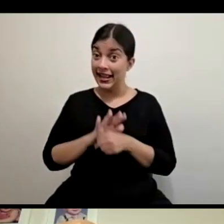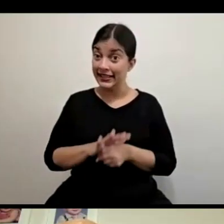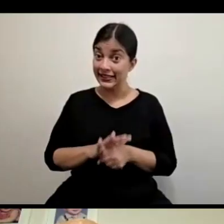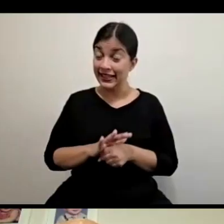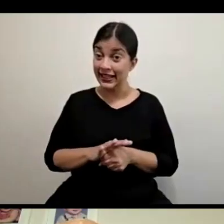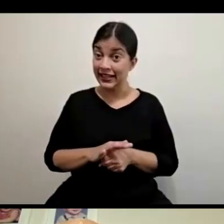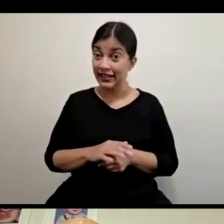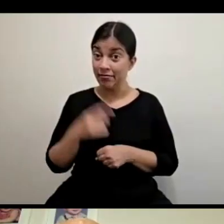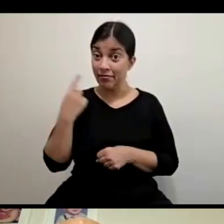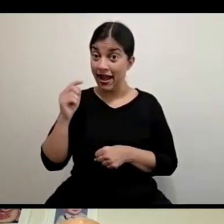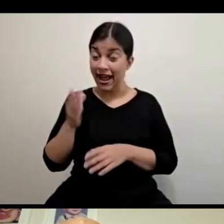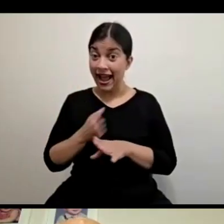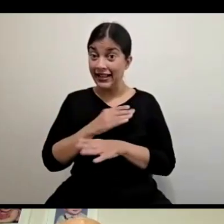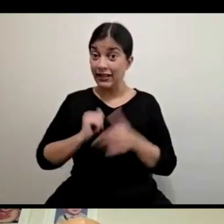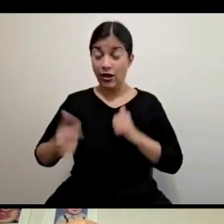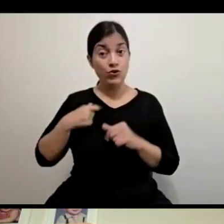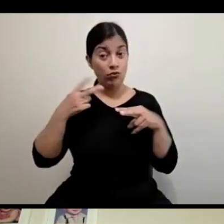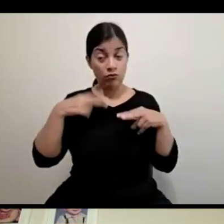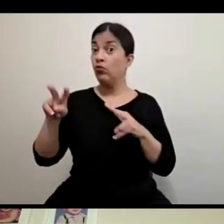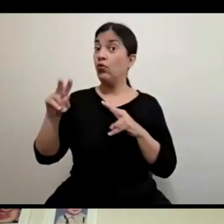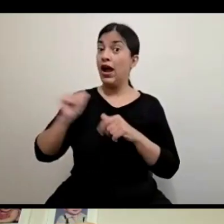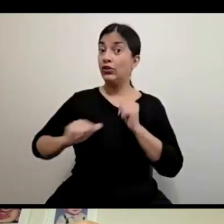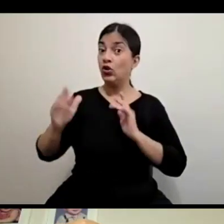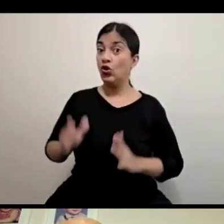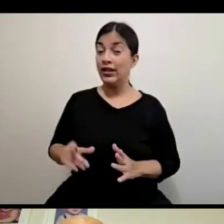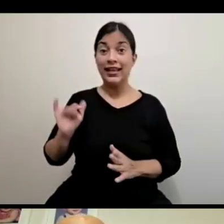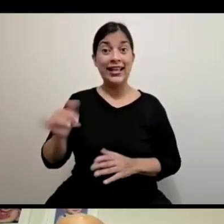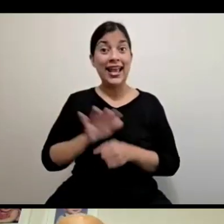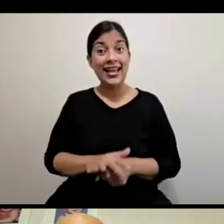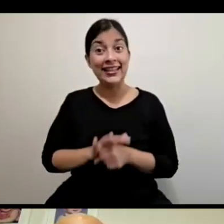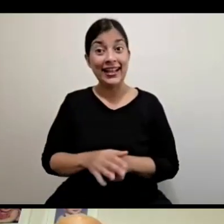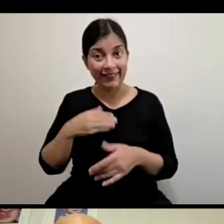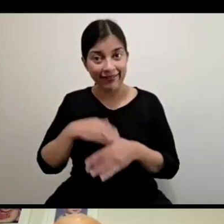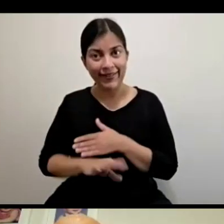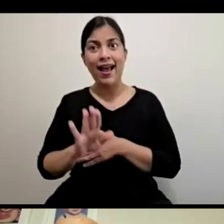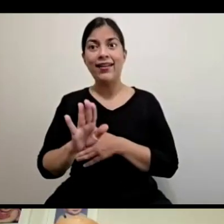yo admiro a los actores. O sea, ese estrés antes de entrar al escenario,